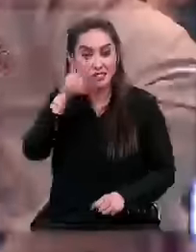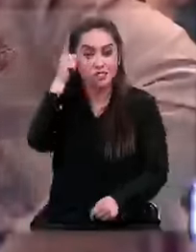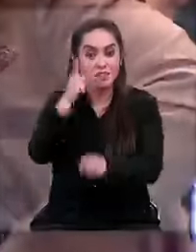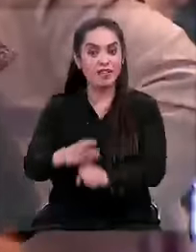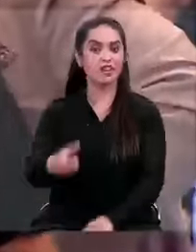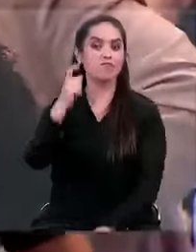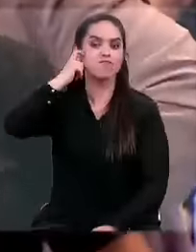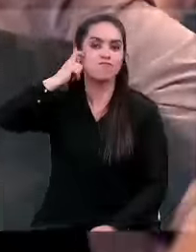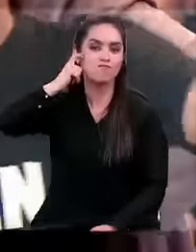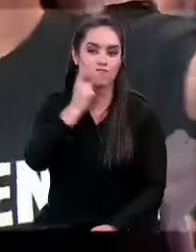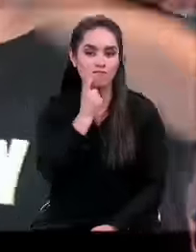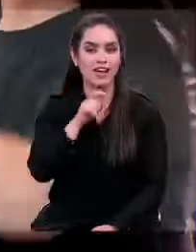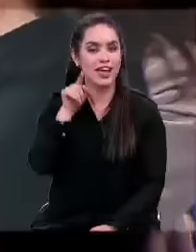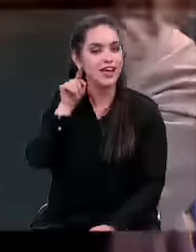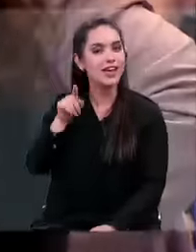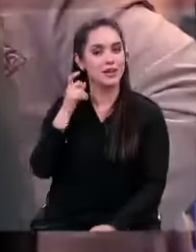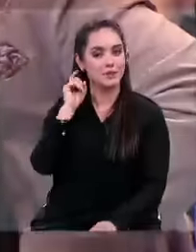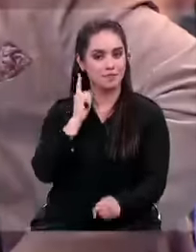Kreuzberger. Toma.